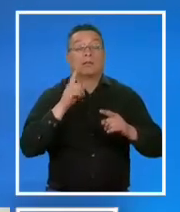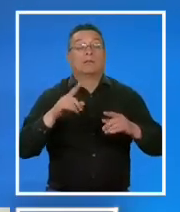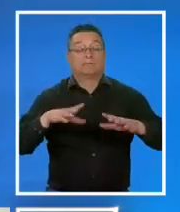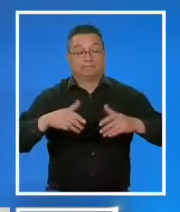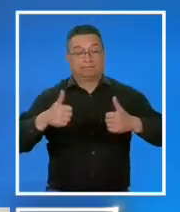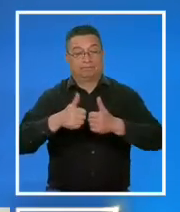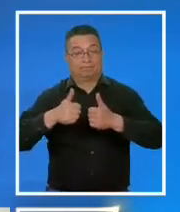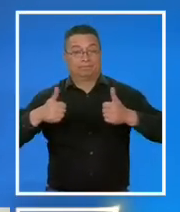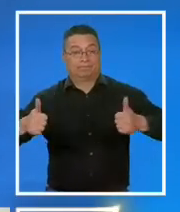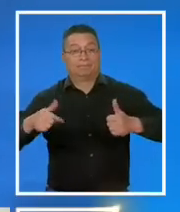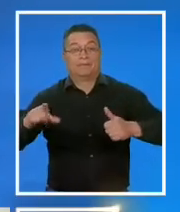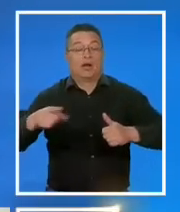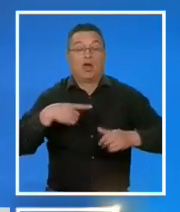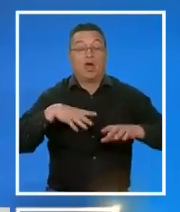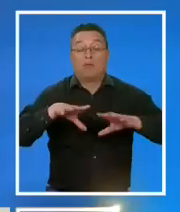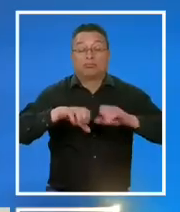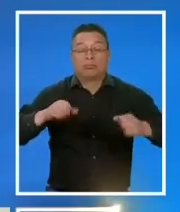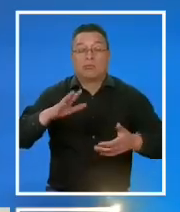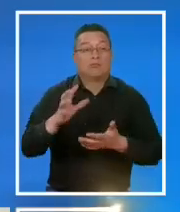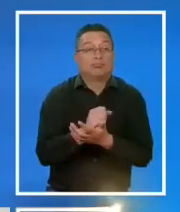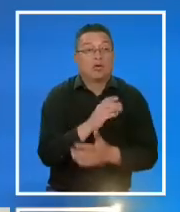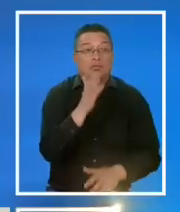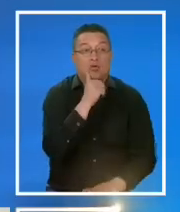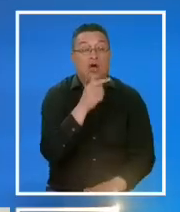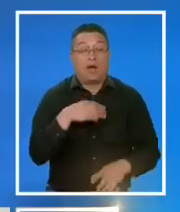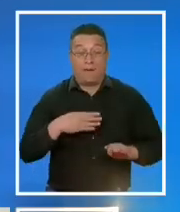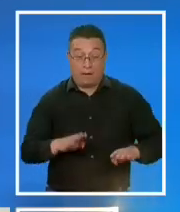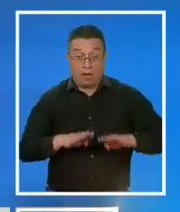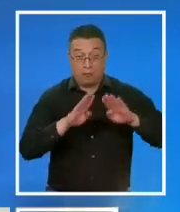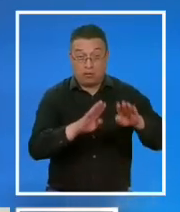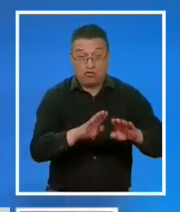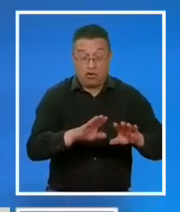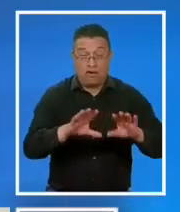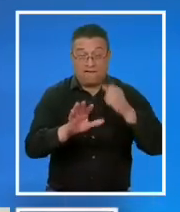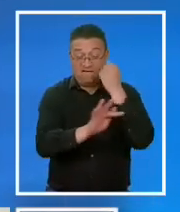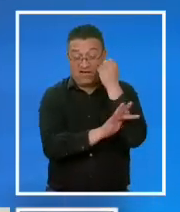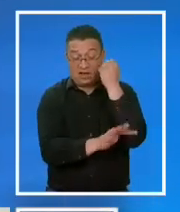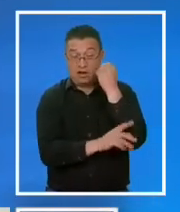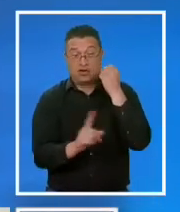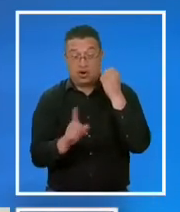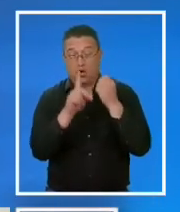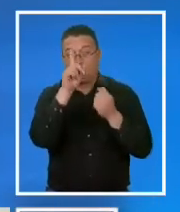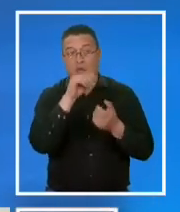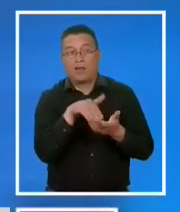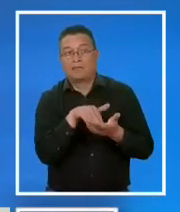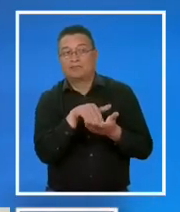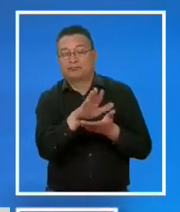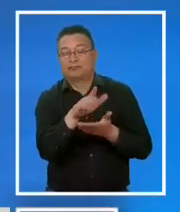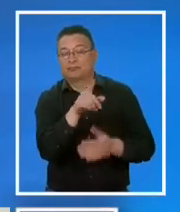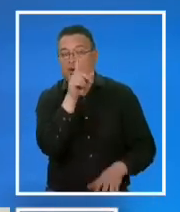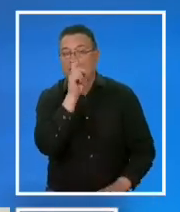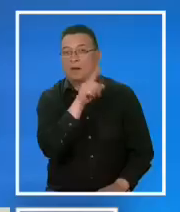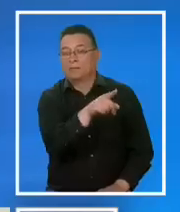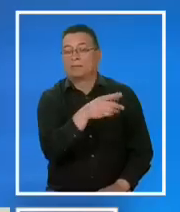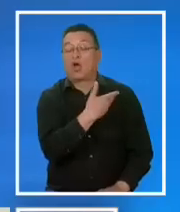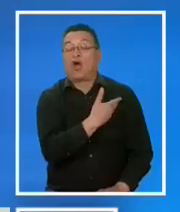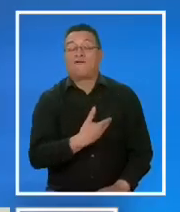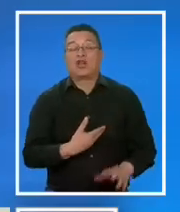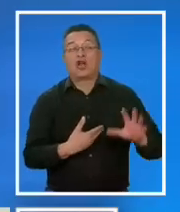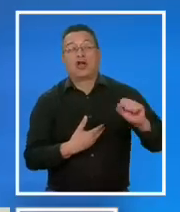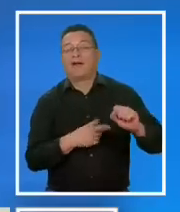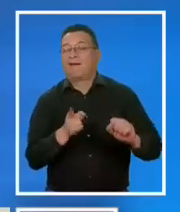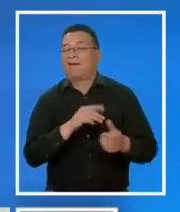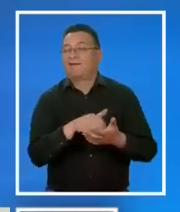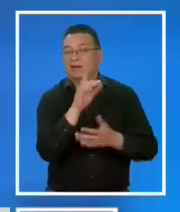no lograr este acuerdo y él lo dijo bien claro dijo no apoyar al fiscal era en el fondo rechazar la opción del gobierno